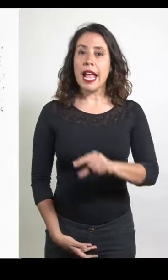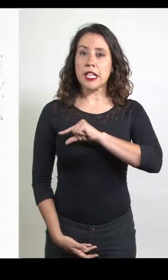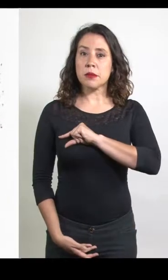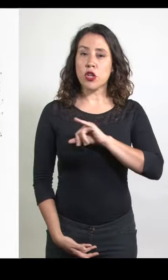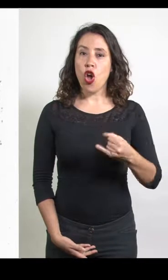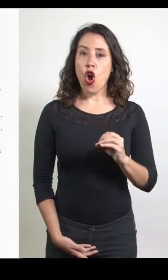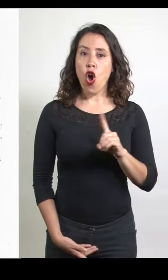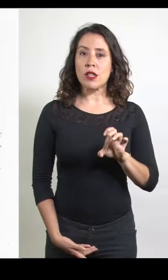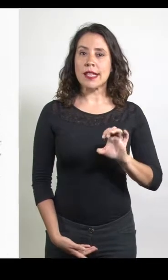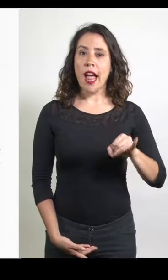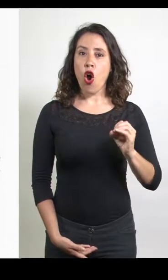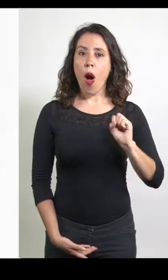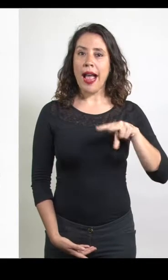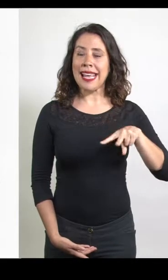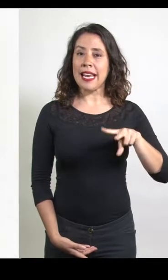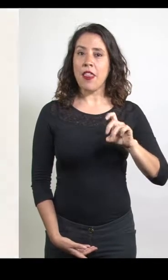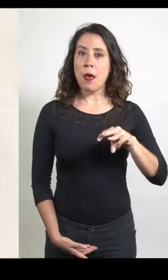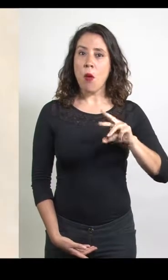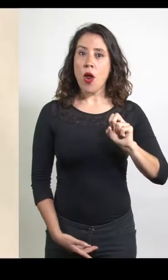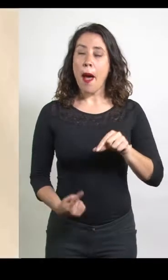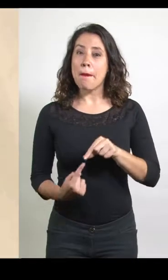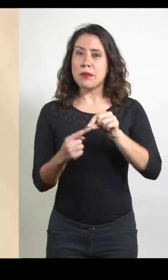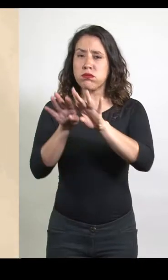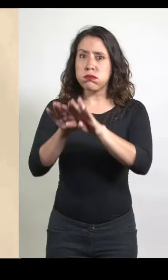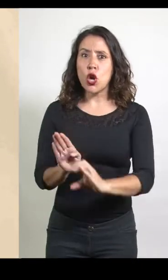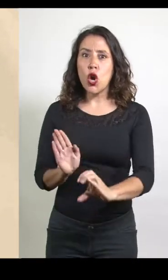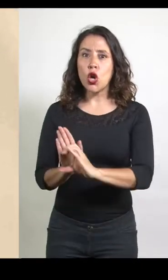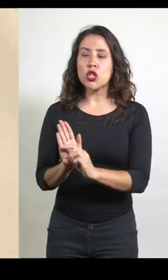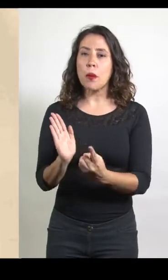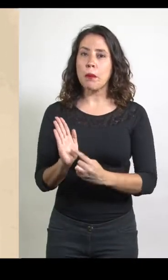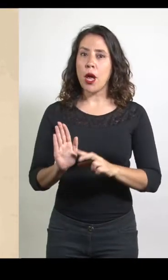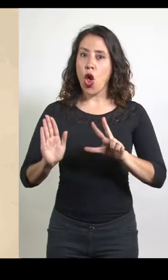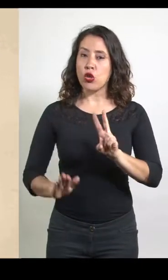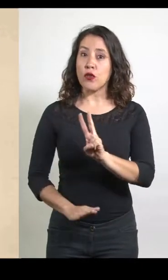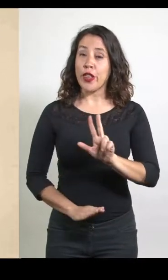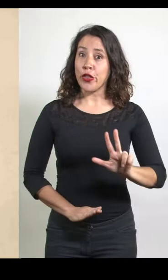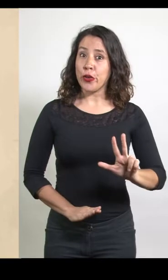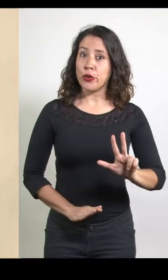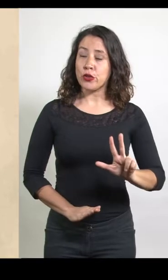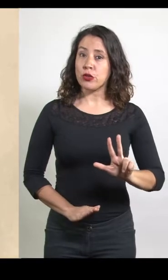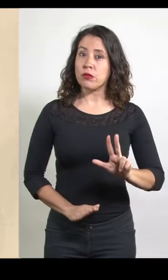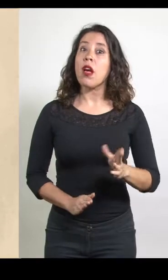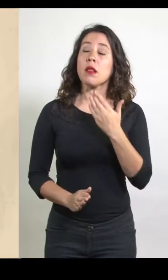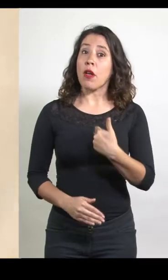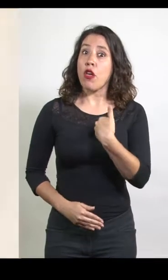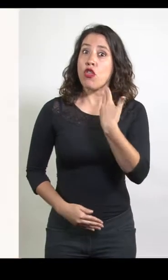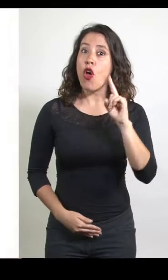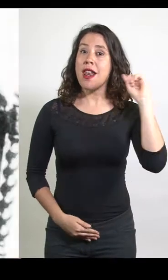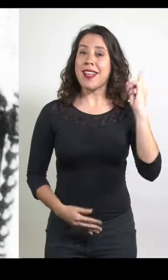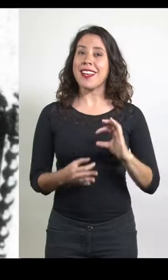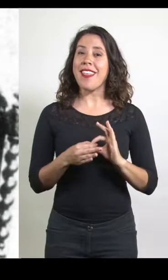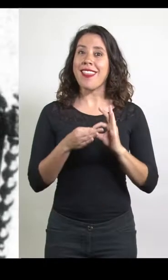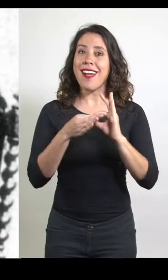El español José Joaquín de Mora fue el principal redactor de la Constitución de 1828. Y si bien recibió la nacionalidad